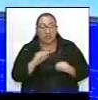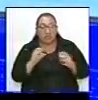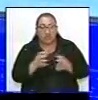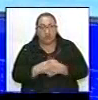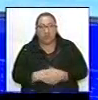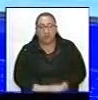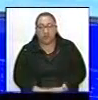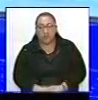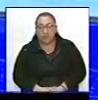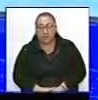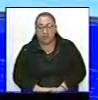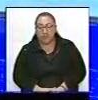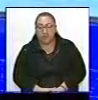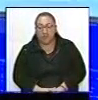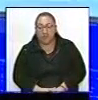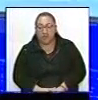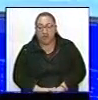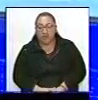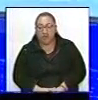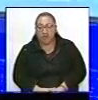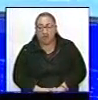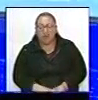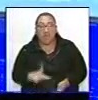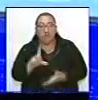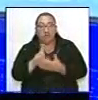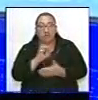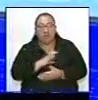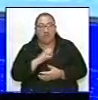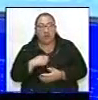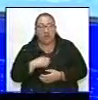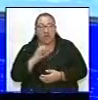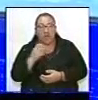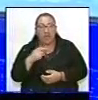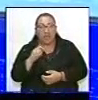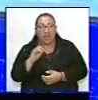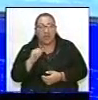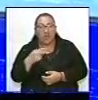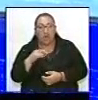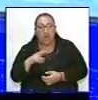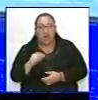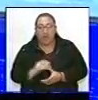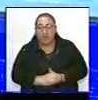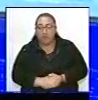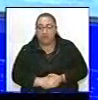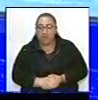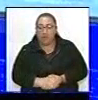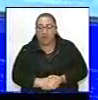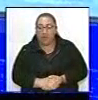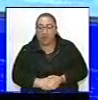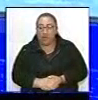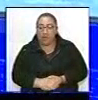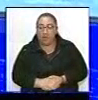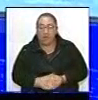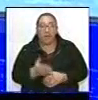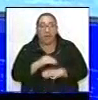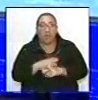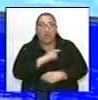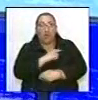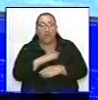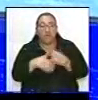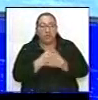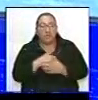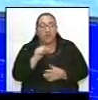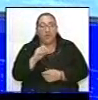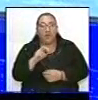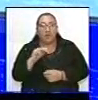de varios distritos de Lima y Callao y las provincias de Cañete y Huaral sobre este esfuerzo que hacen también los